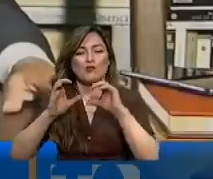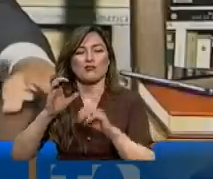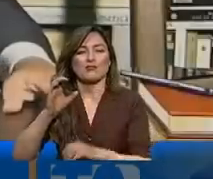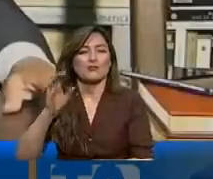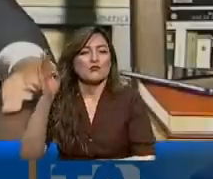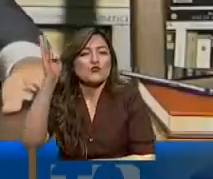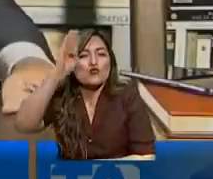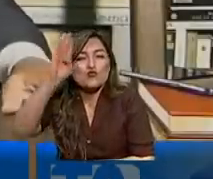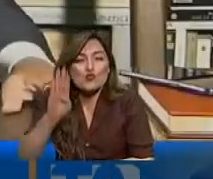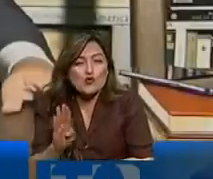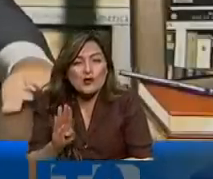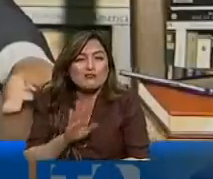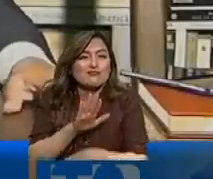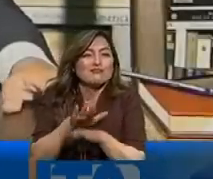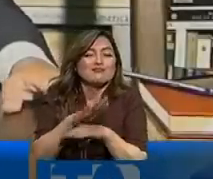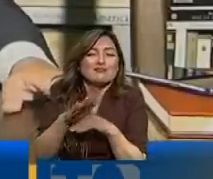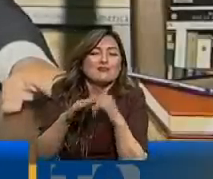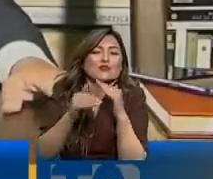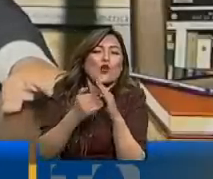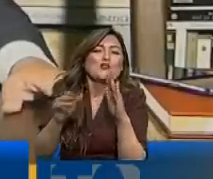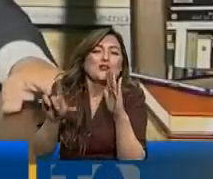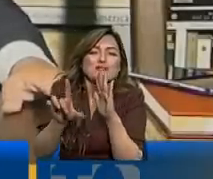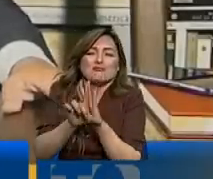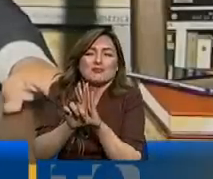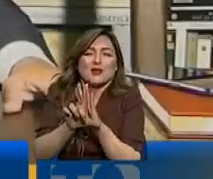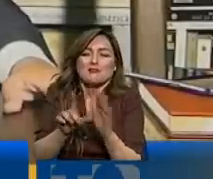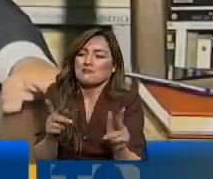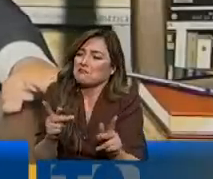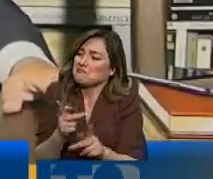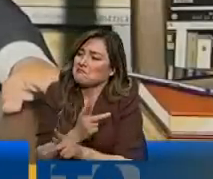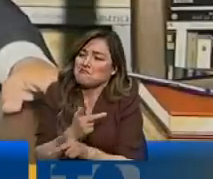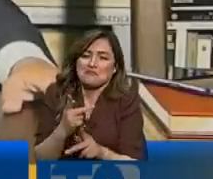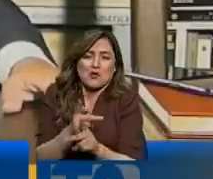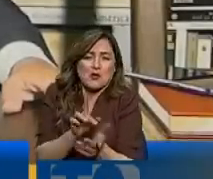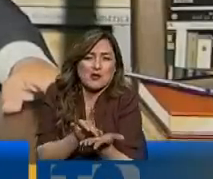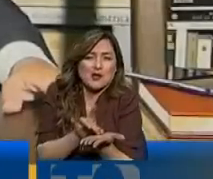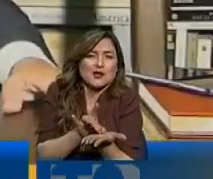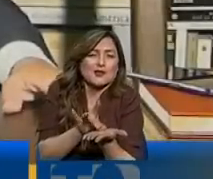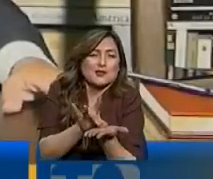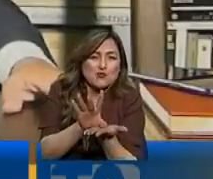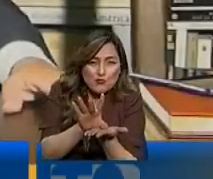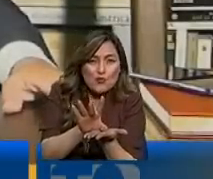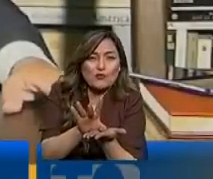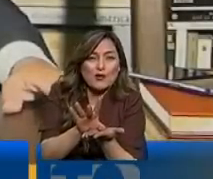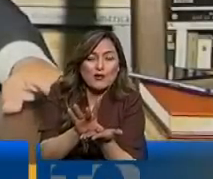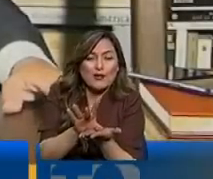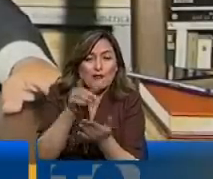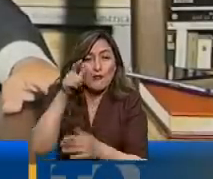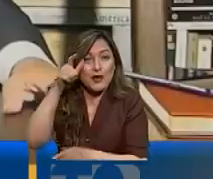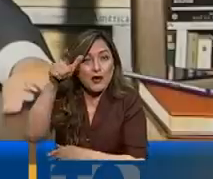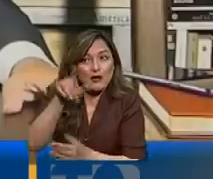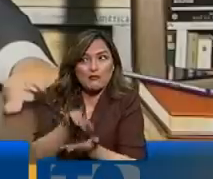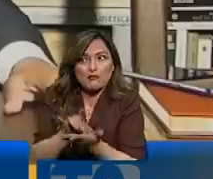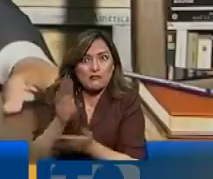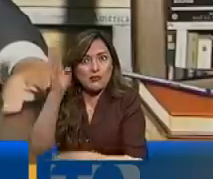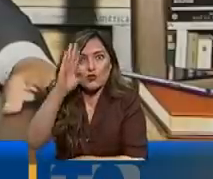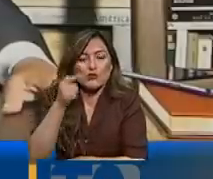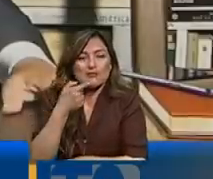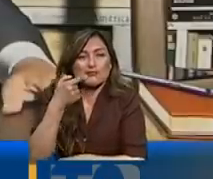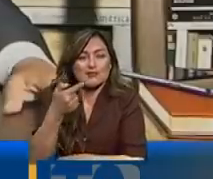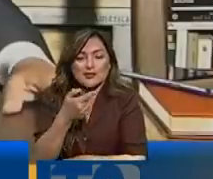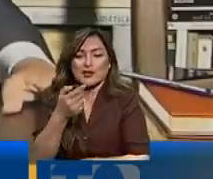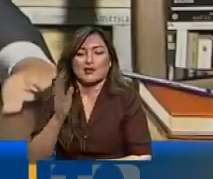habló de nada contrario a la ley y peor de la destitución de la señora fiscal general y el